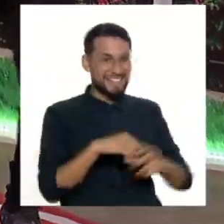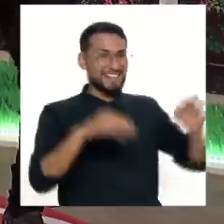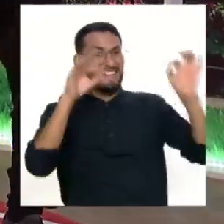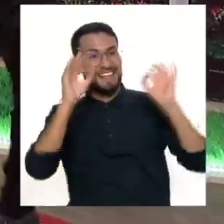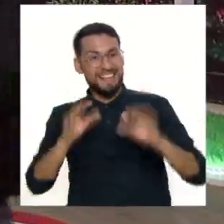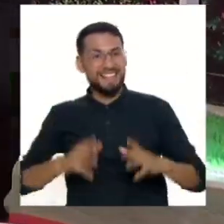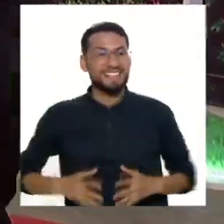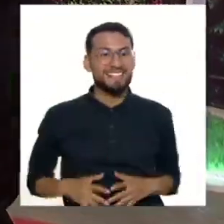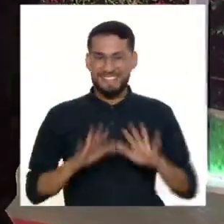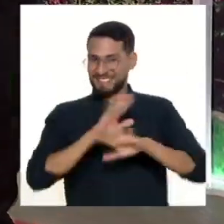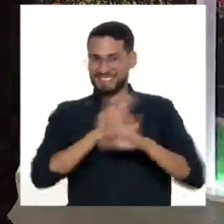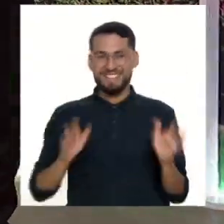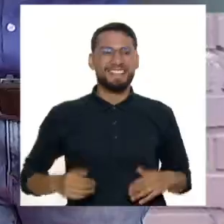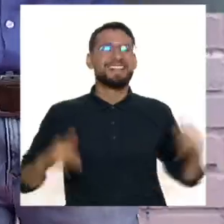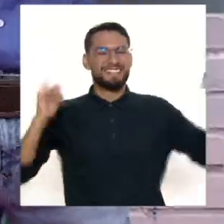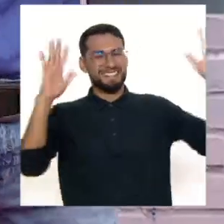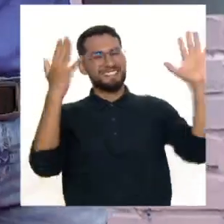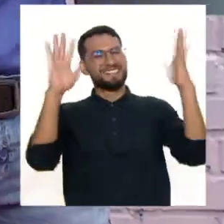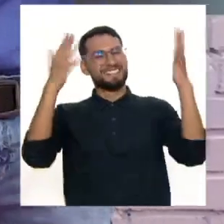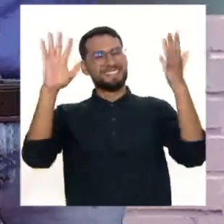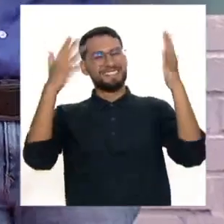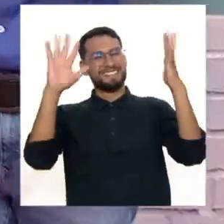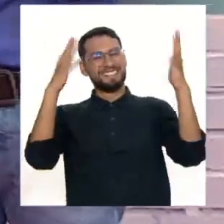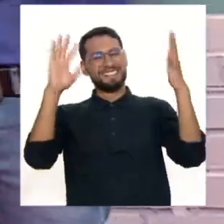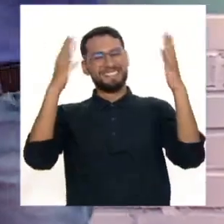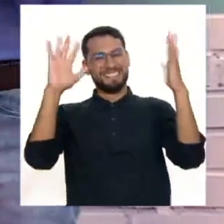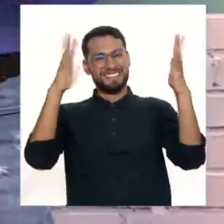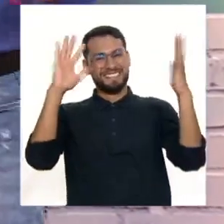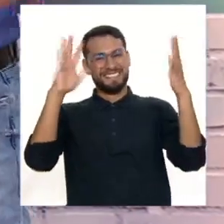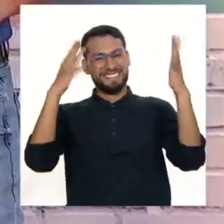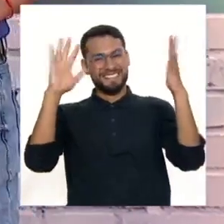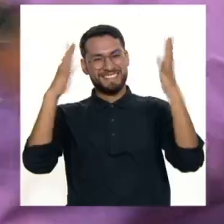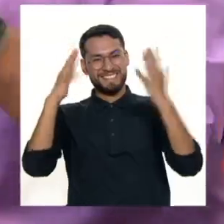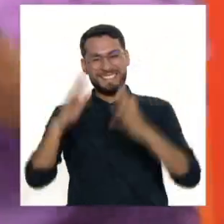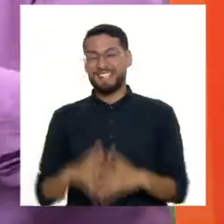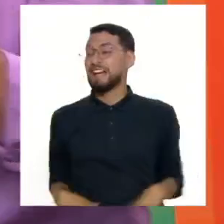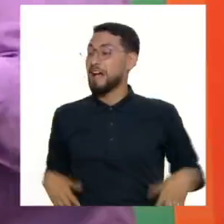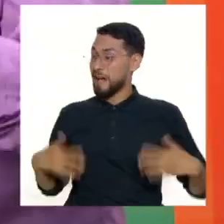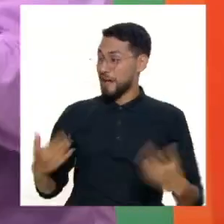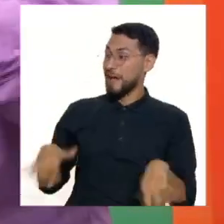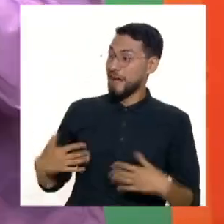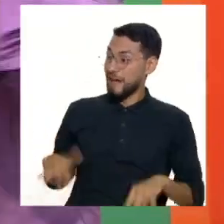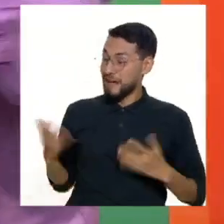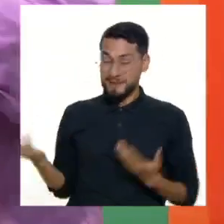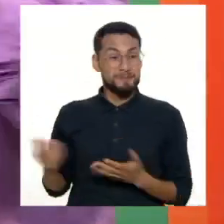Vueltita. Ahí nada más. Y un fuerte aplauso. Oiga,